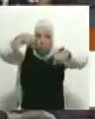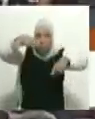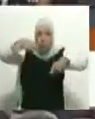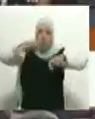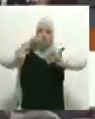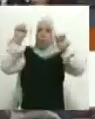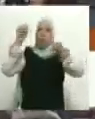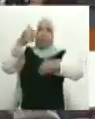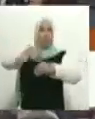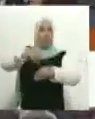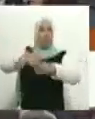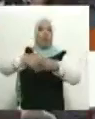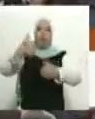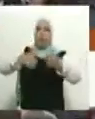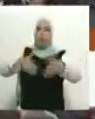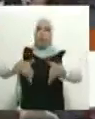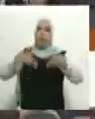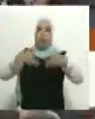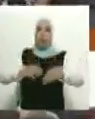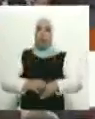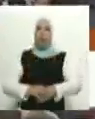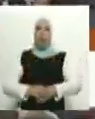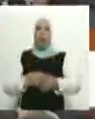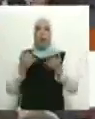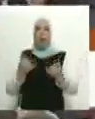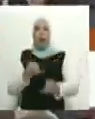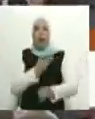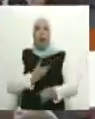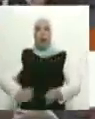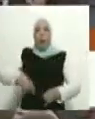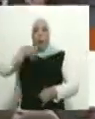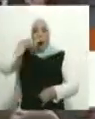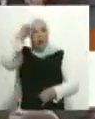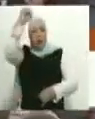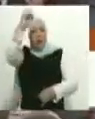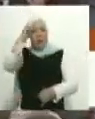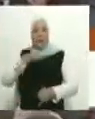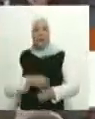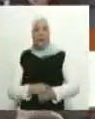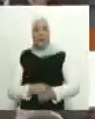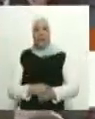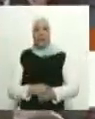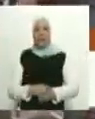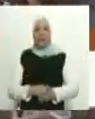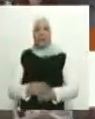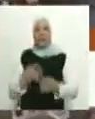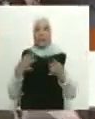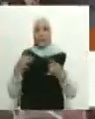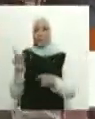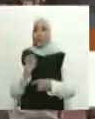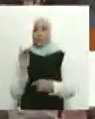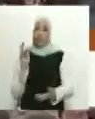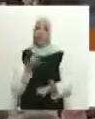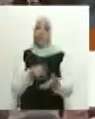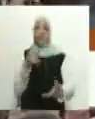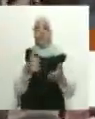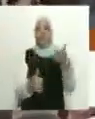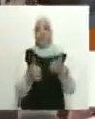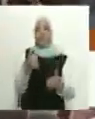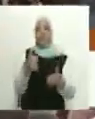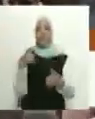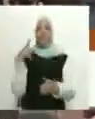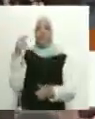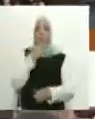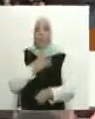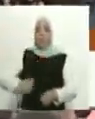vistan, que no van. El que va es Nicolás. Que no se vistan, que no van. El que va,